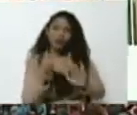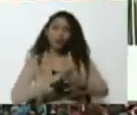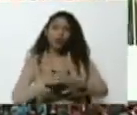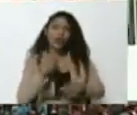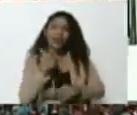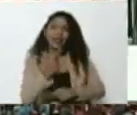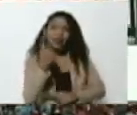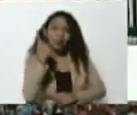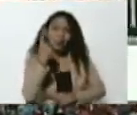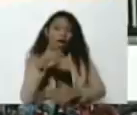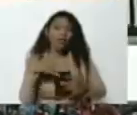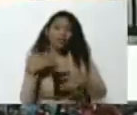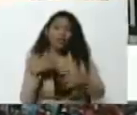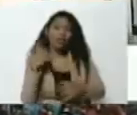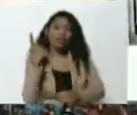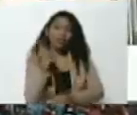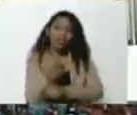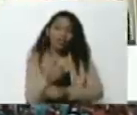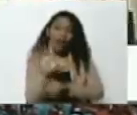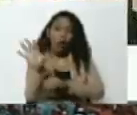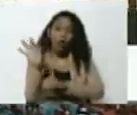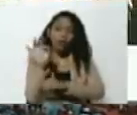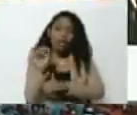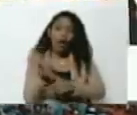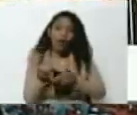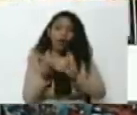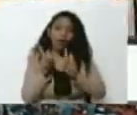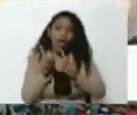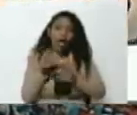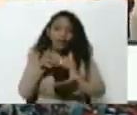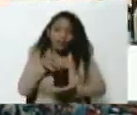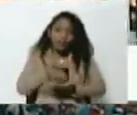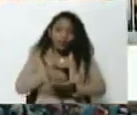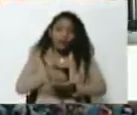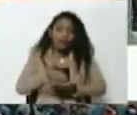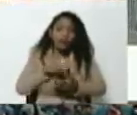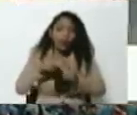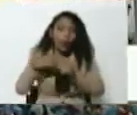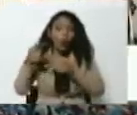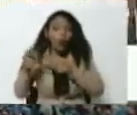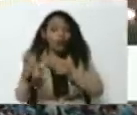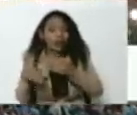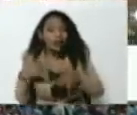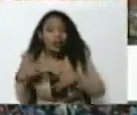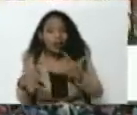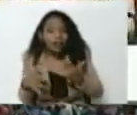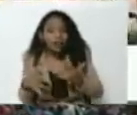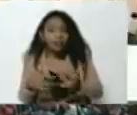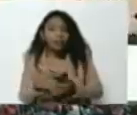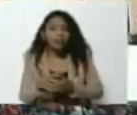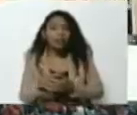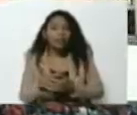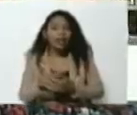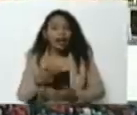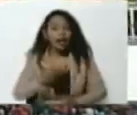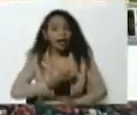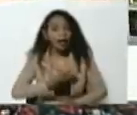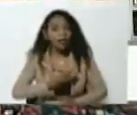que en un acto debe elegirse la autoridad regional y en otro acto debe elegirse el